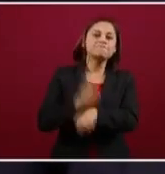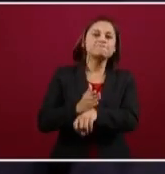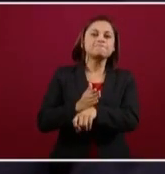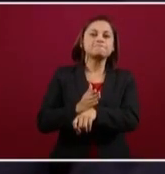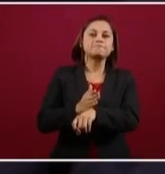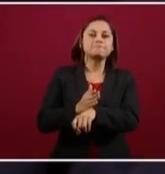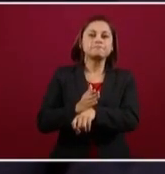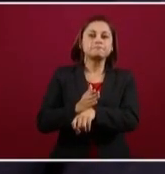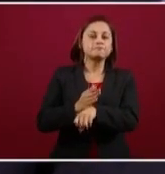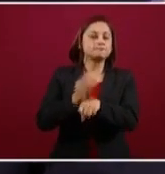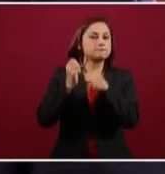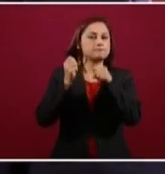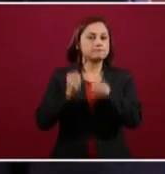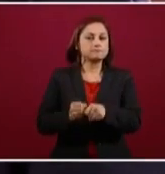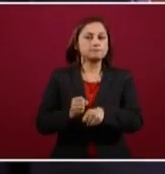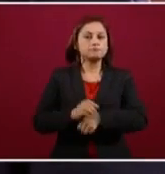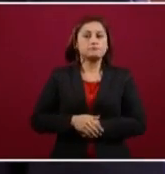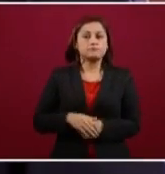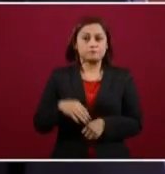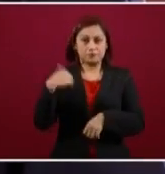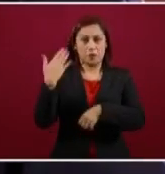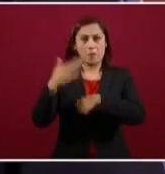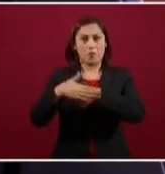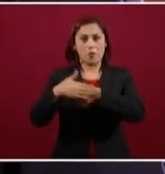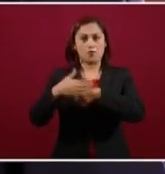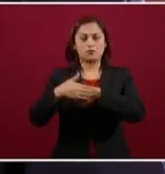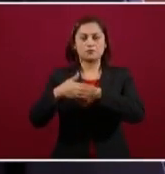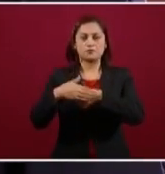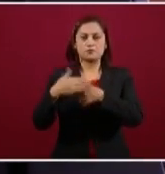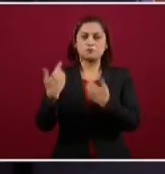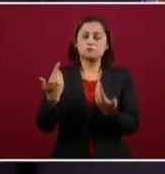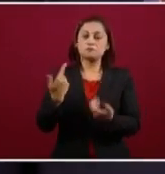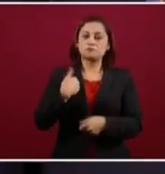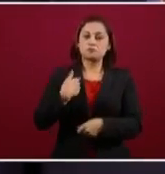Ya un día de estos voy a venir aquí,